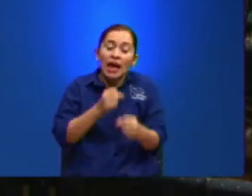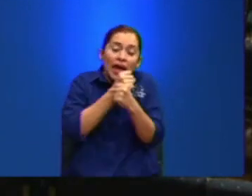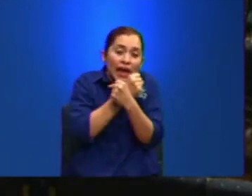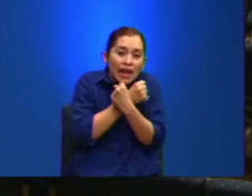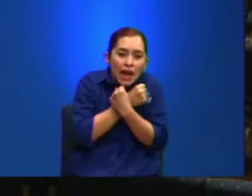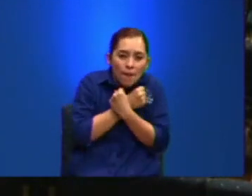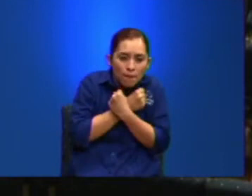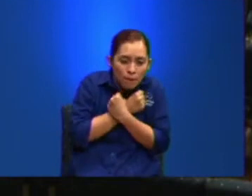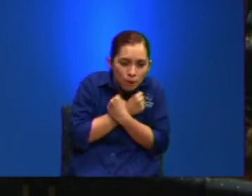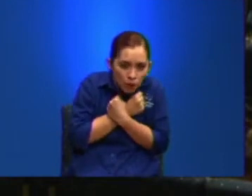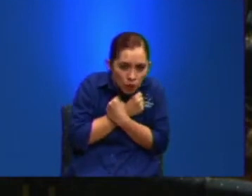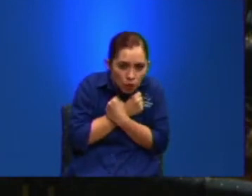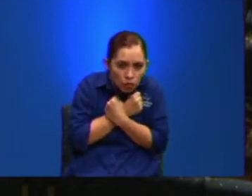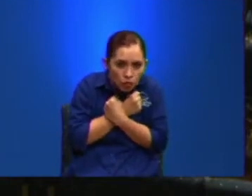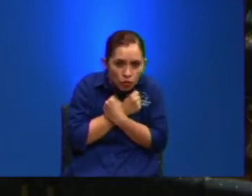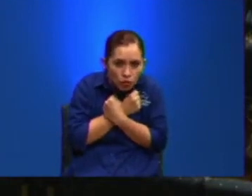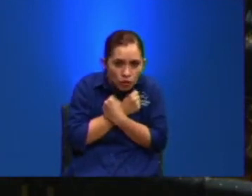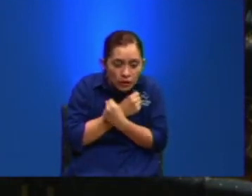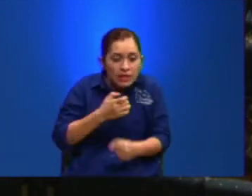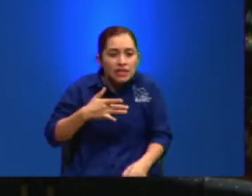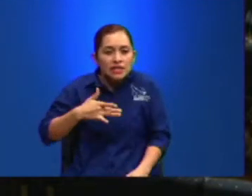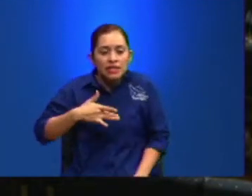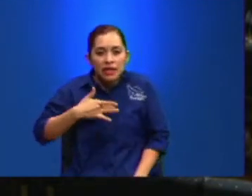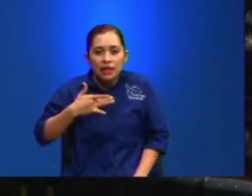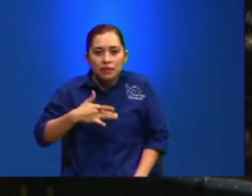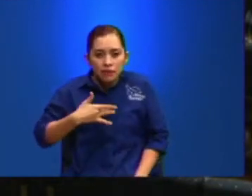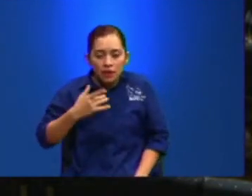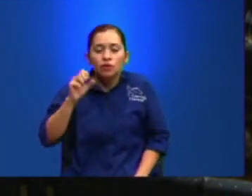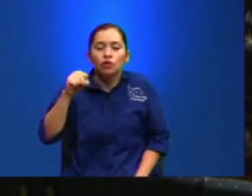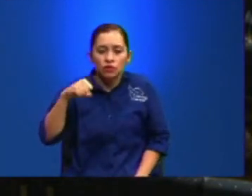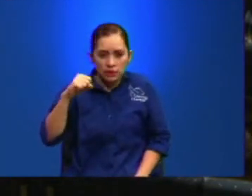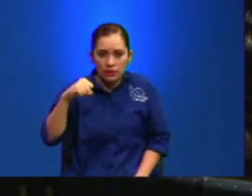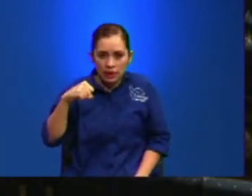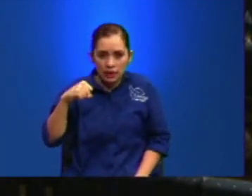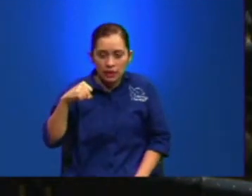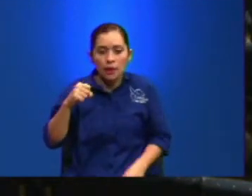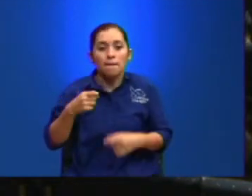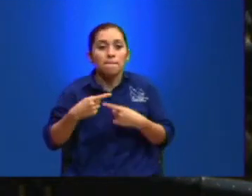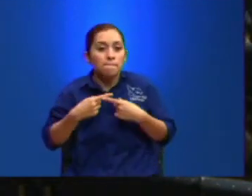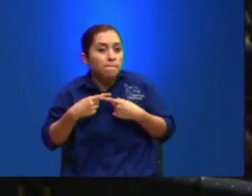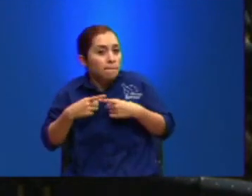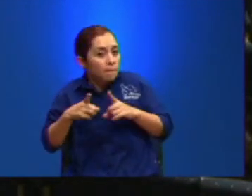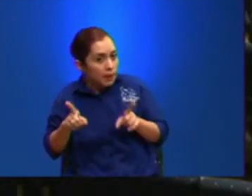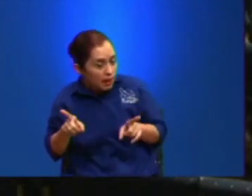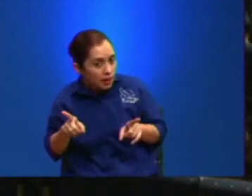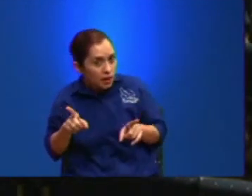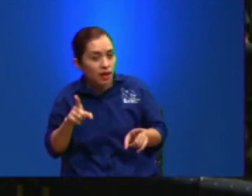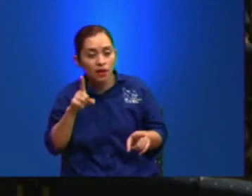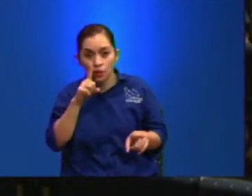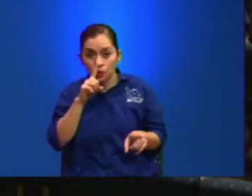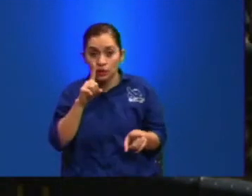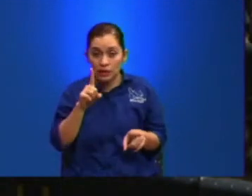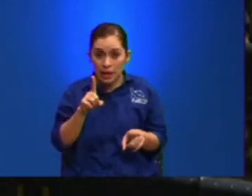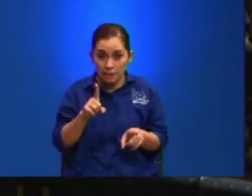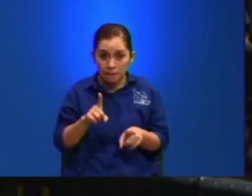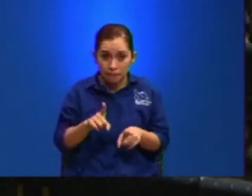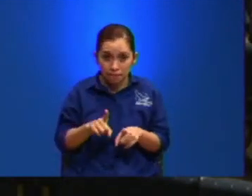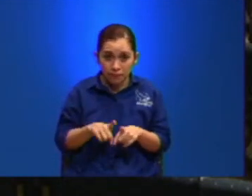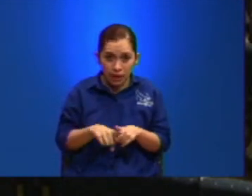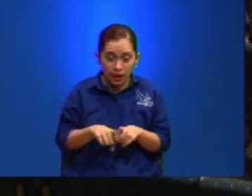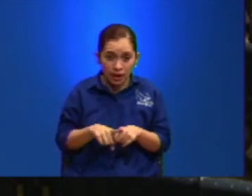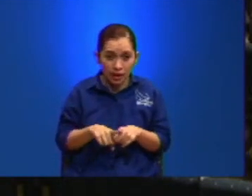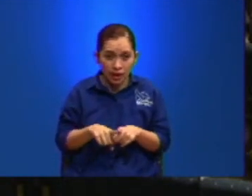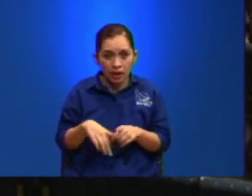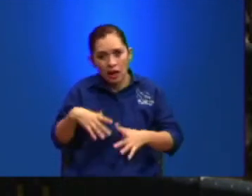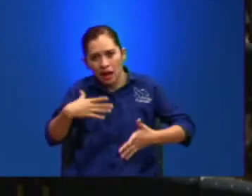solamente es un sentimiento aunque también lo es verdad y se ha confundido por eso la